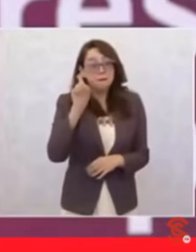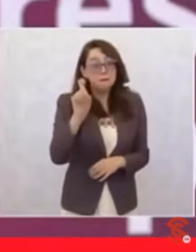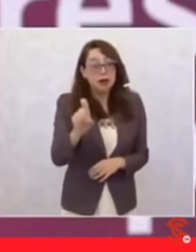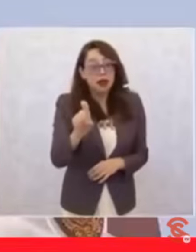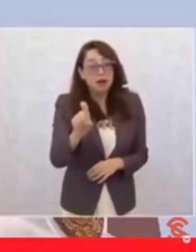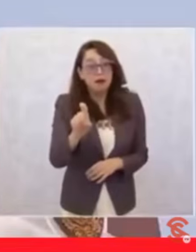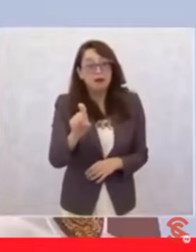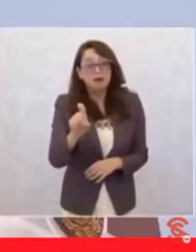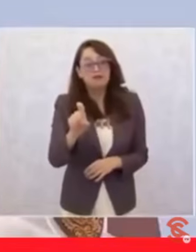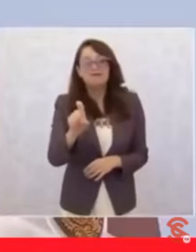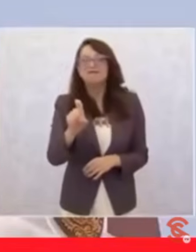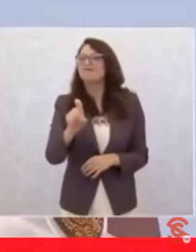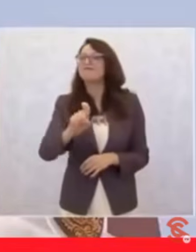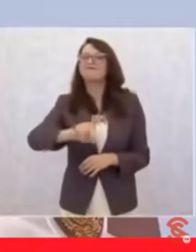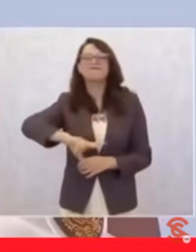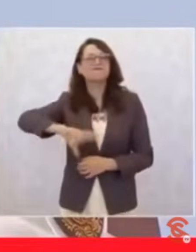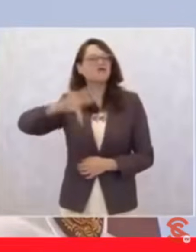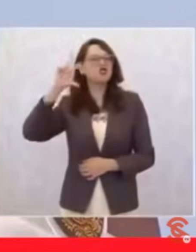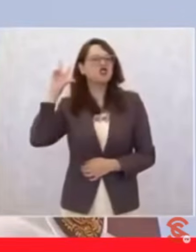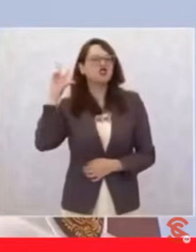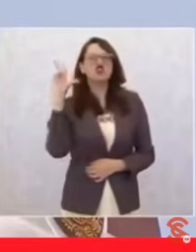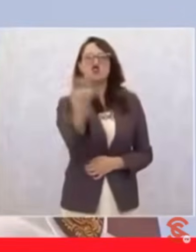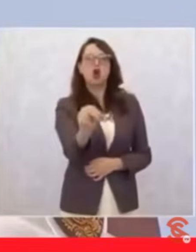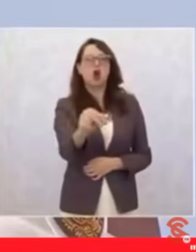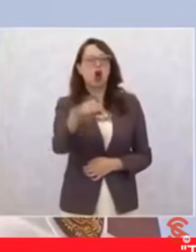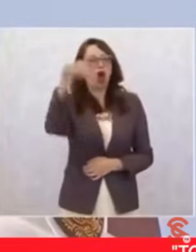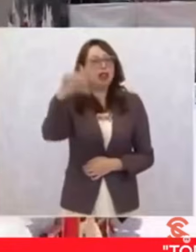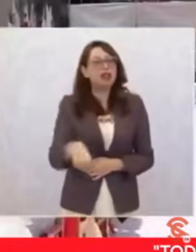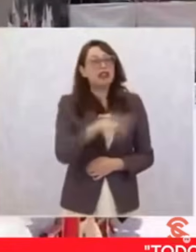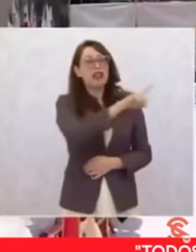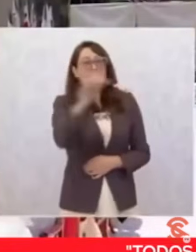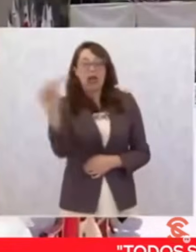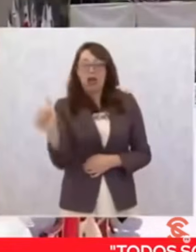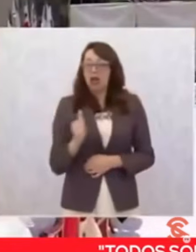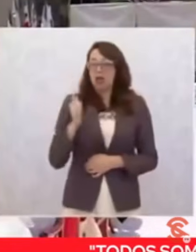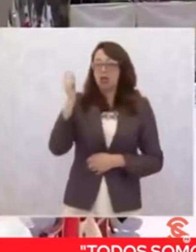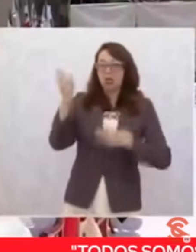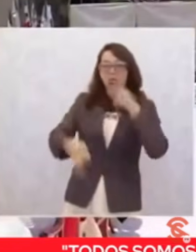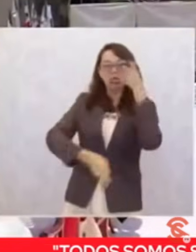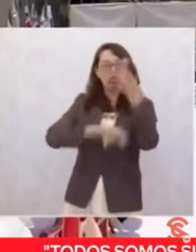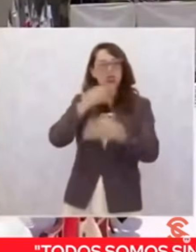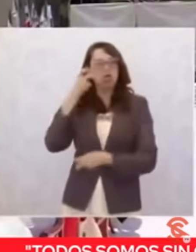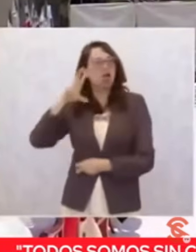México no es piñata de nadie.